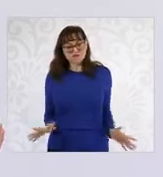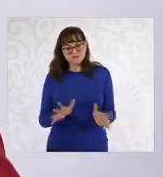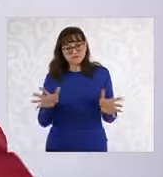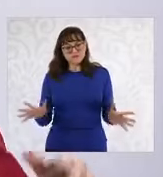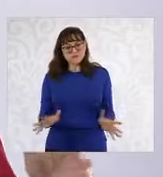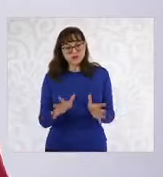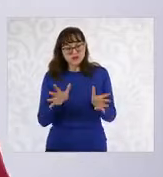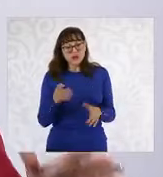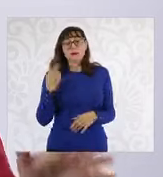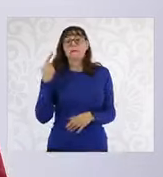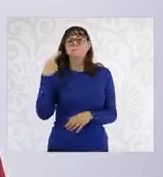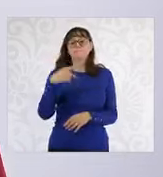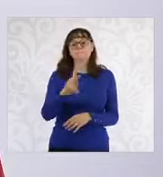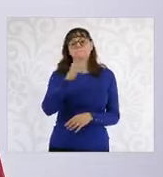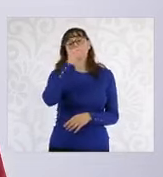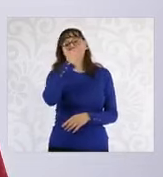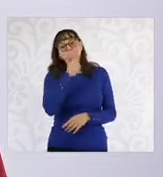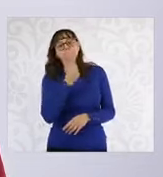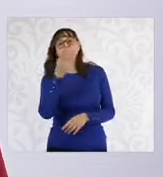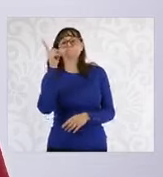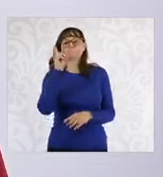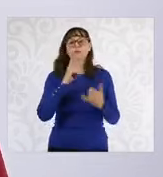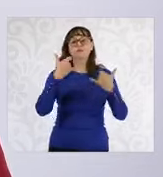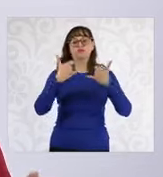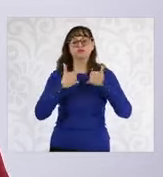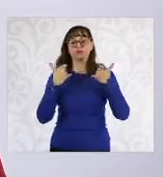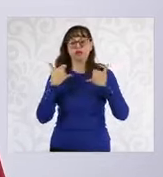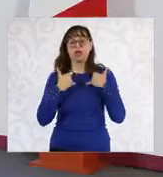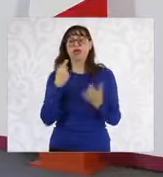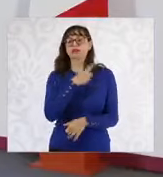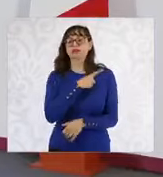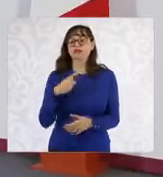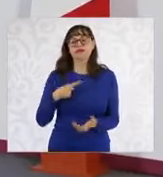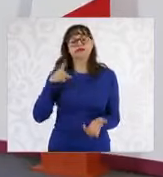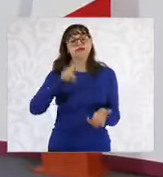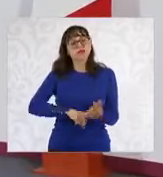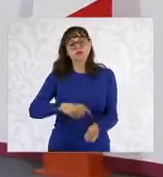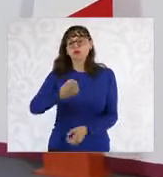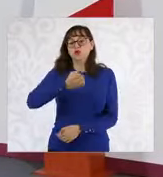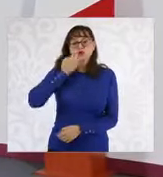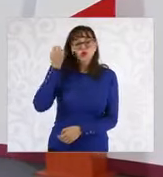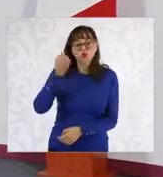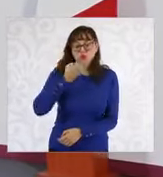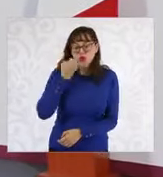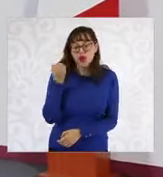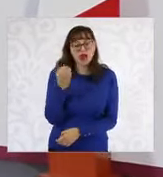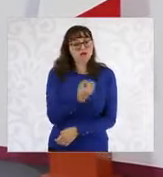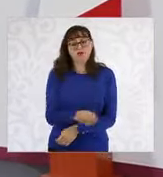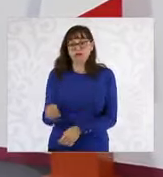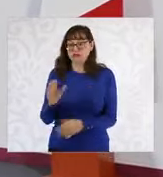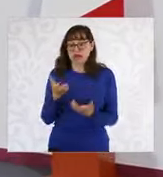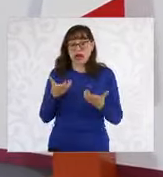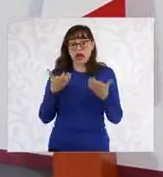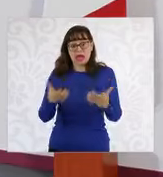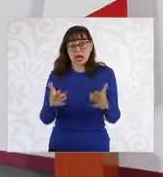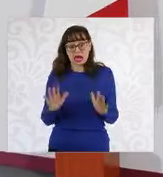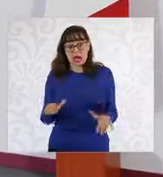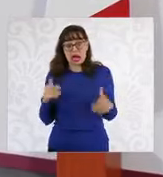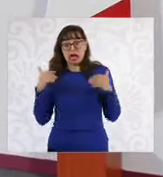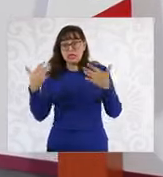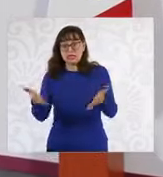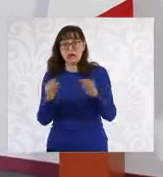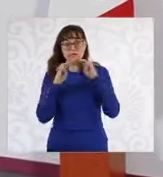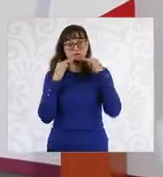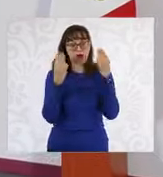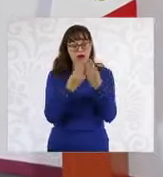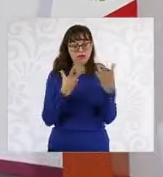desarrollar, pero las y los jóvenes tienen que estar en la escuela, no deben estar en la calle y menos vinculados a